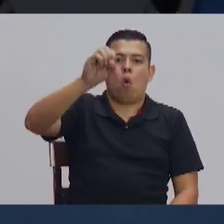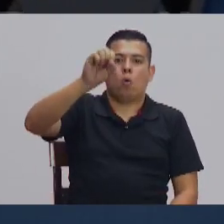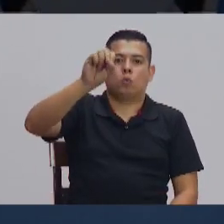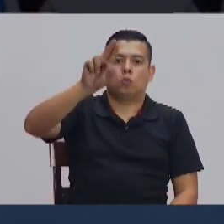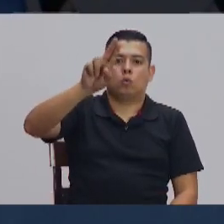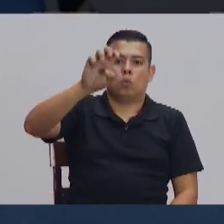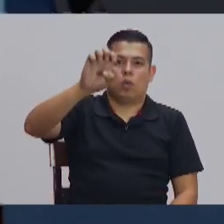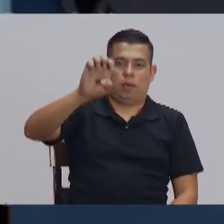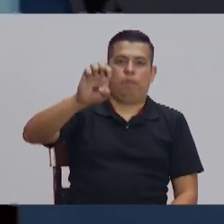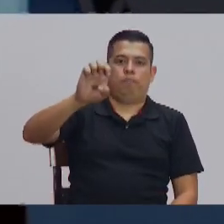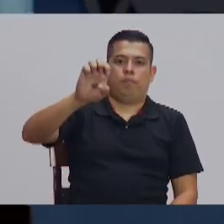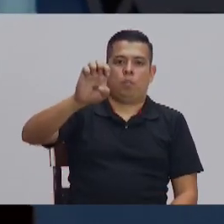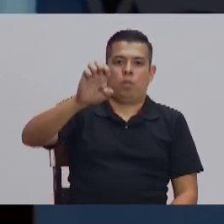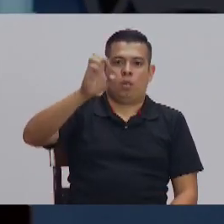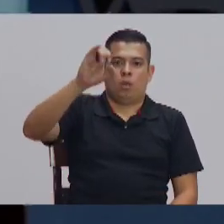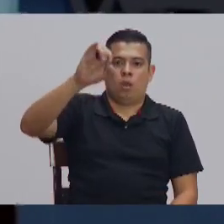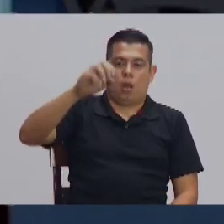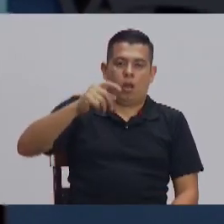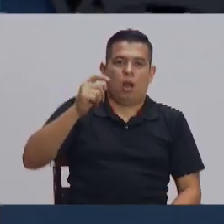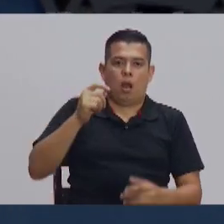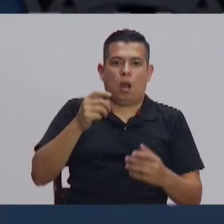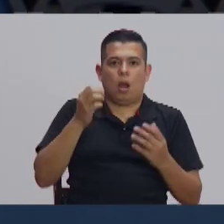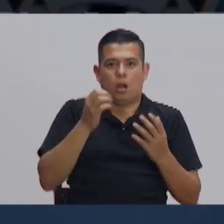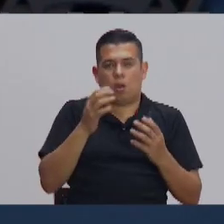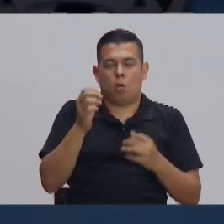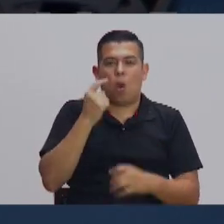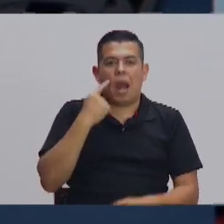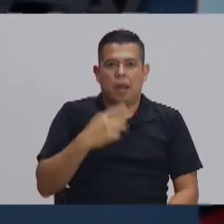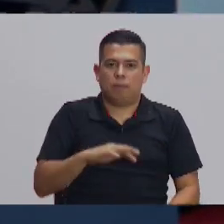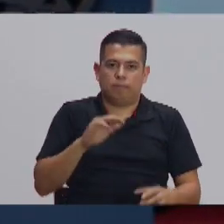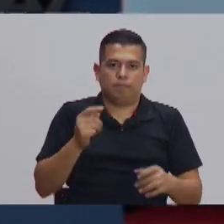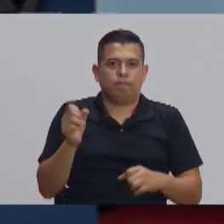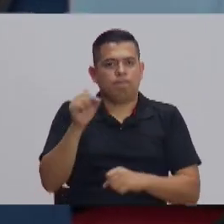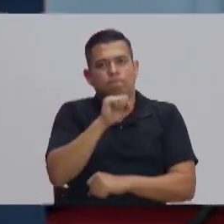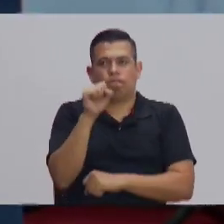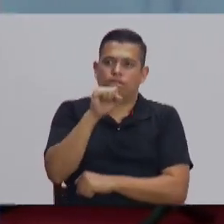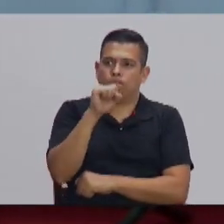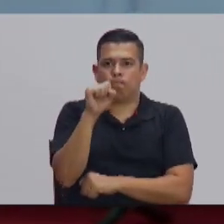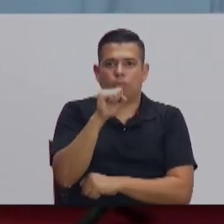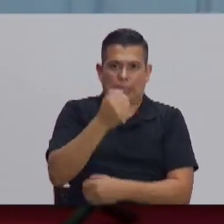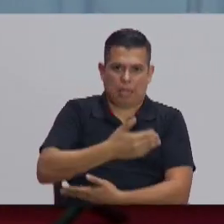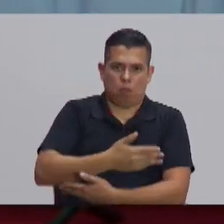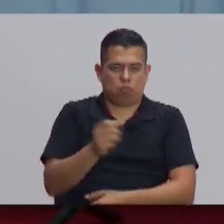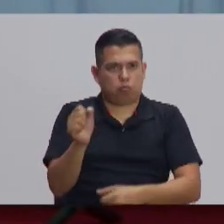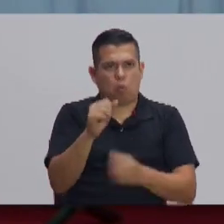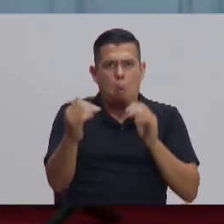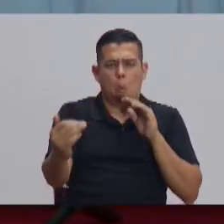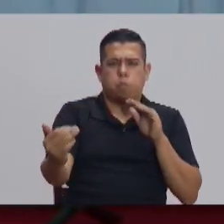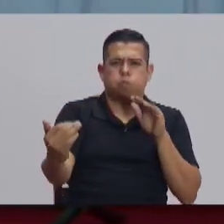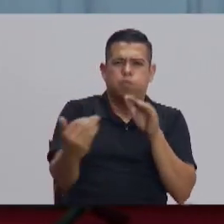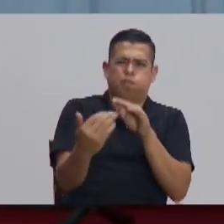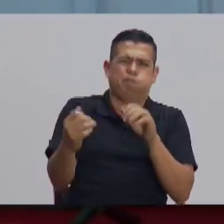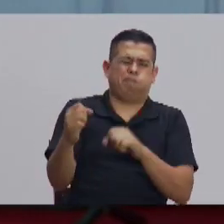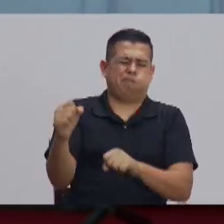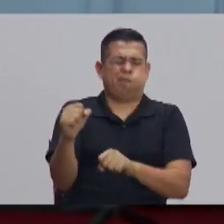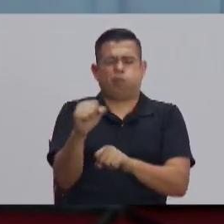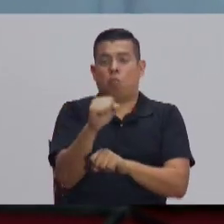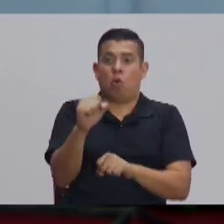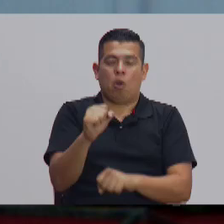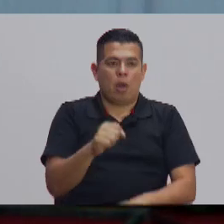y de repente salió un hijo en un carro y tiene un choque atroz el